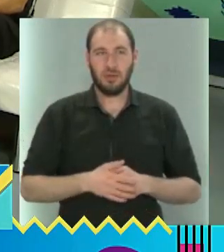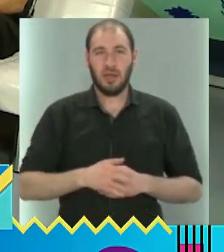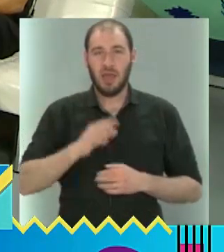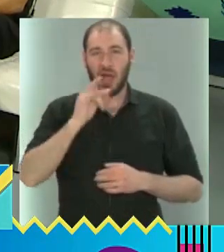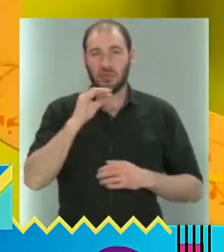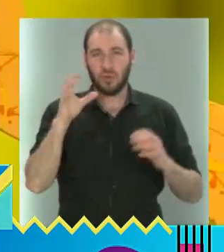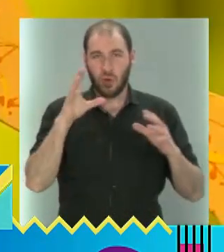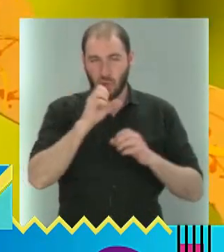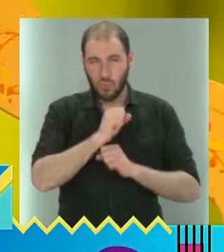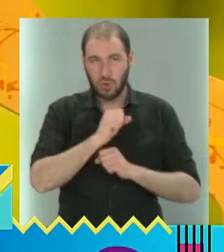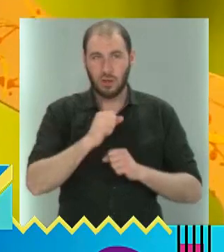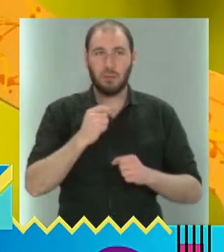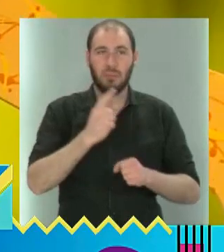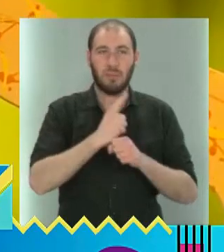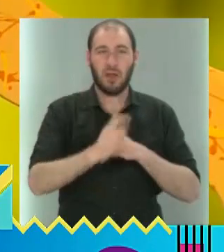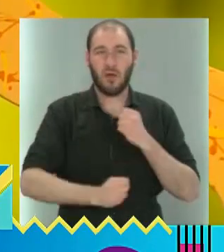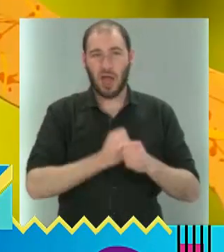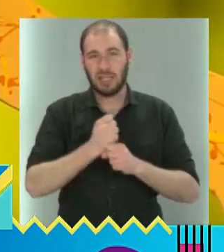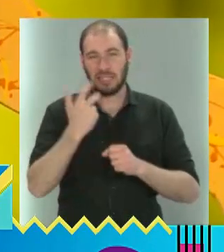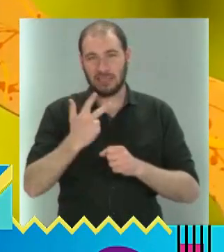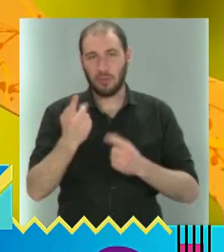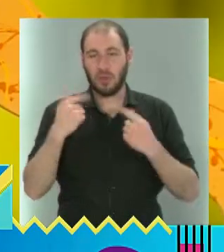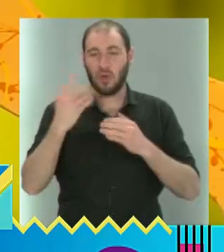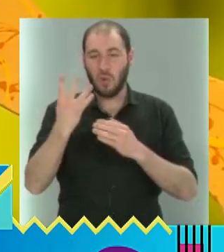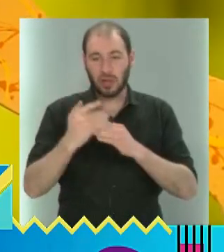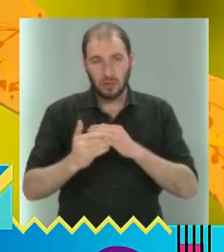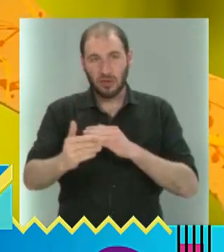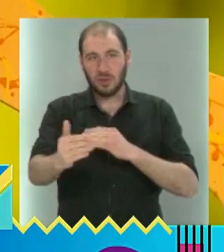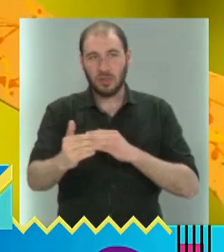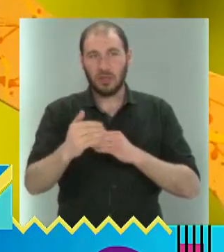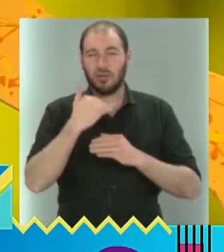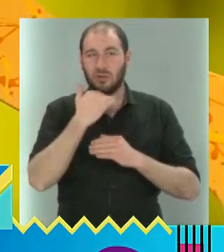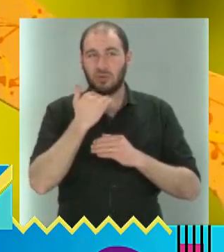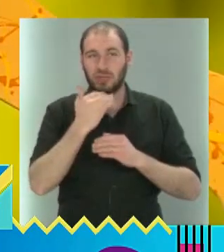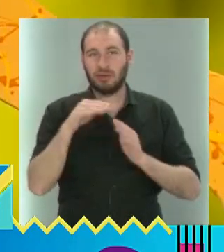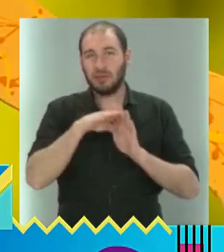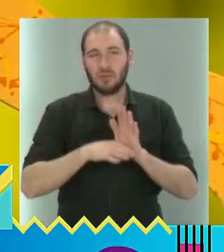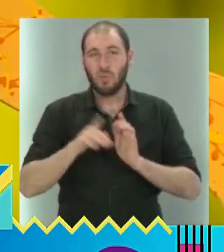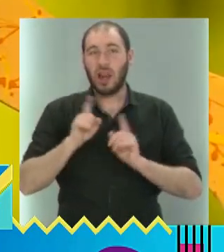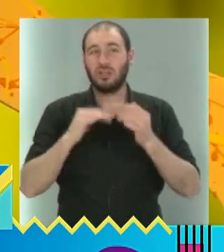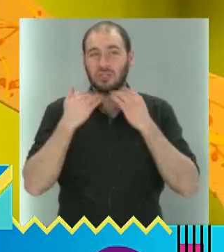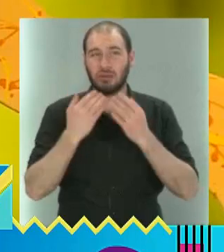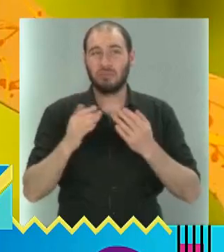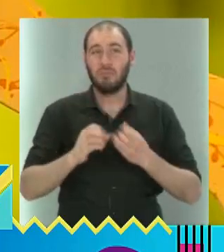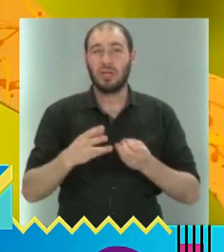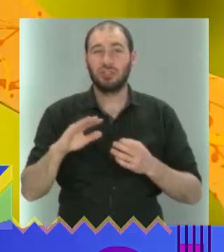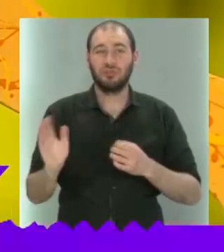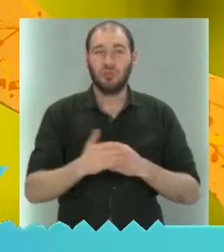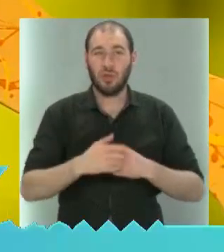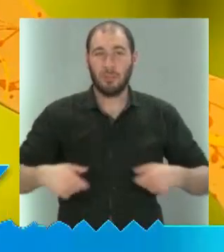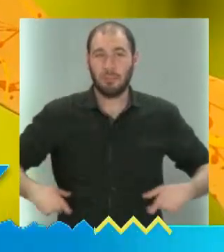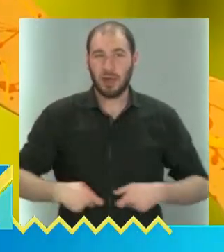azul oscuro, de primero a tercer dan, pero de cuarto dan en adelante no se sabe uno qué categoría tiene, porque todos, claro, son todos no se